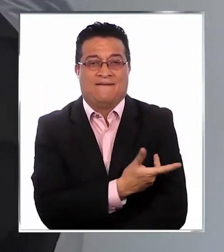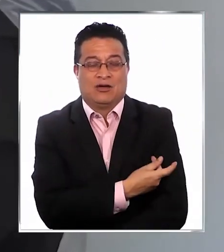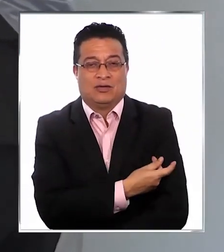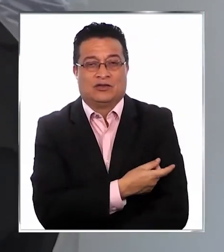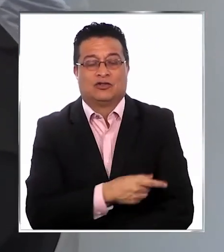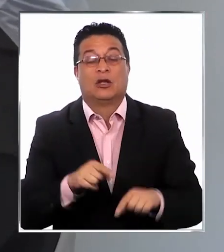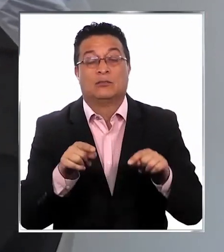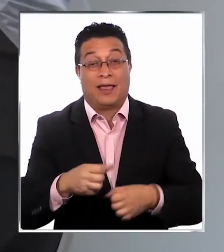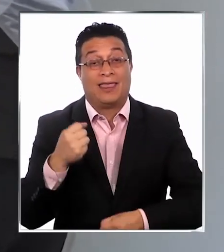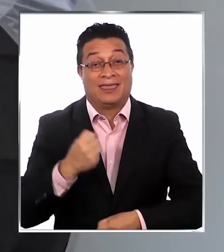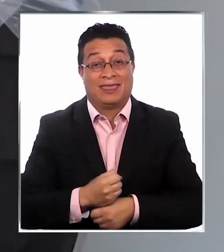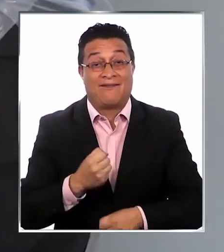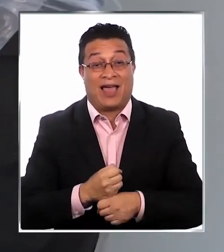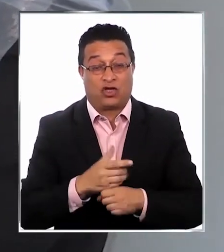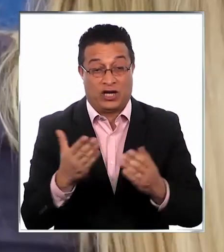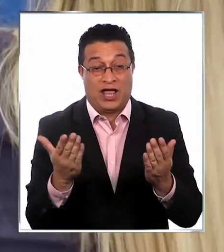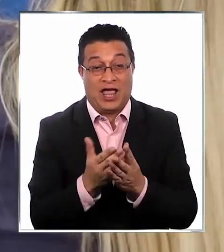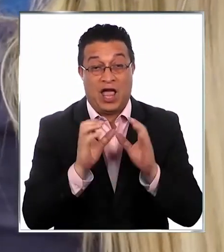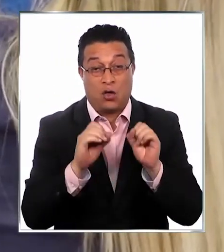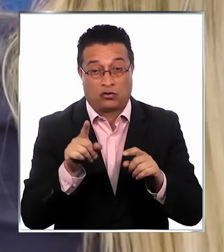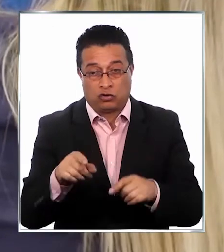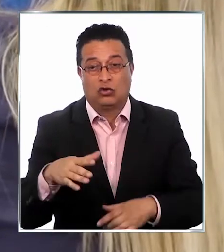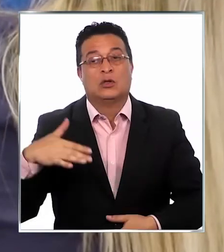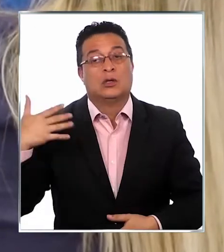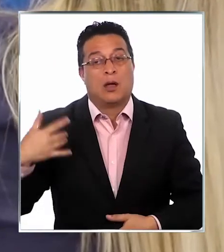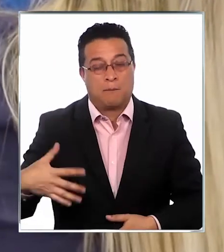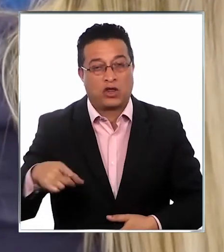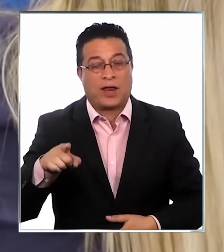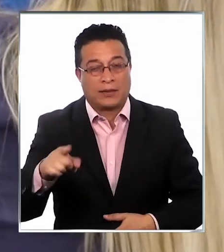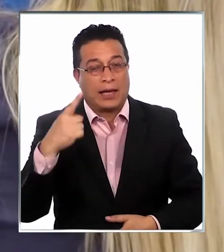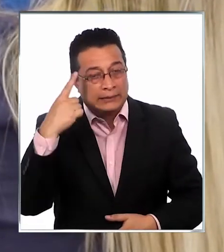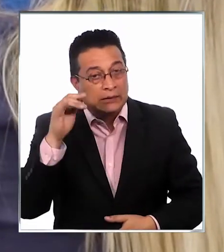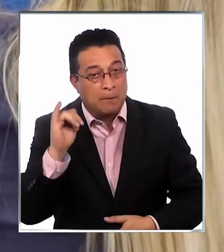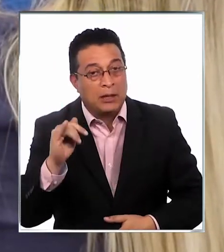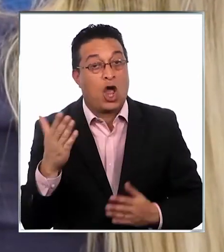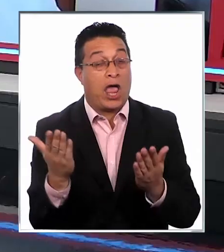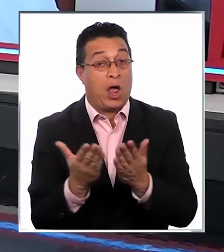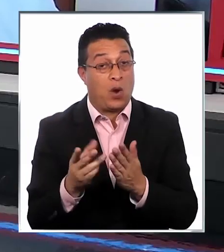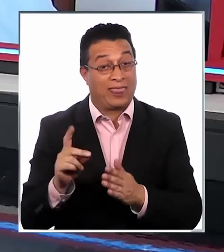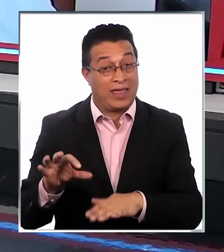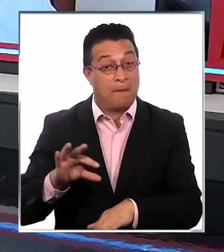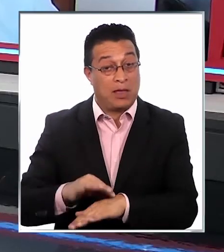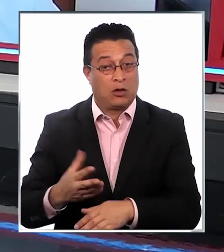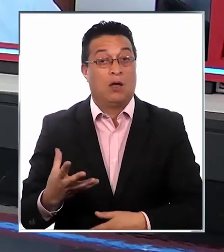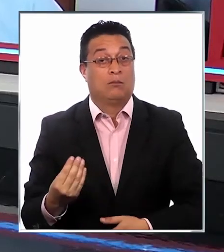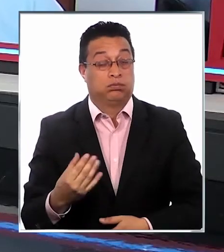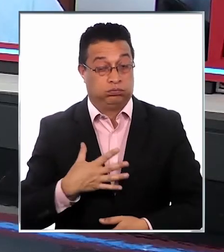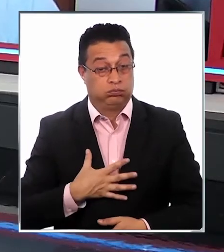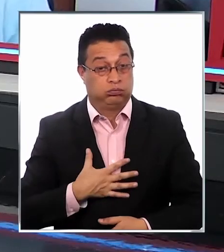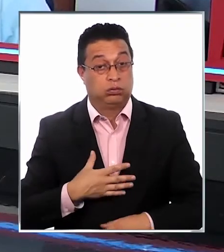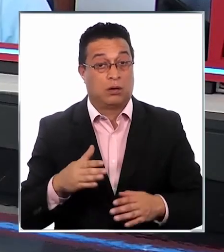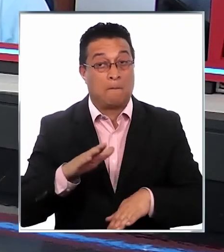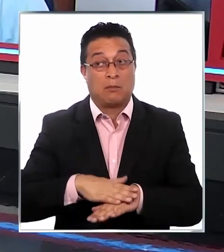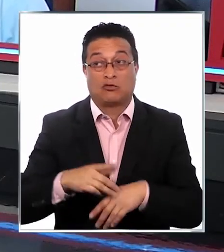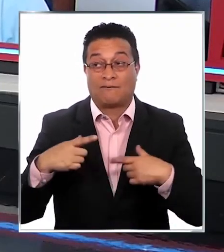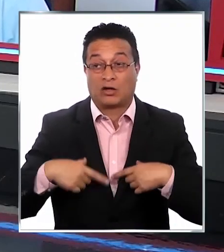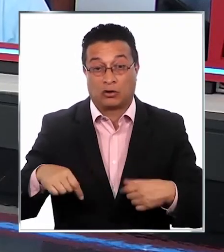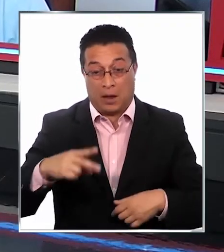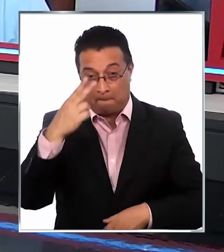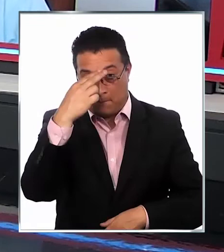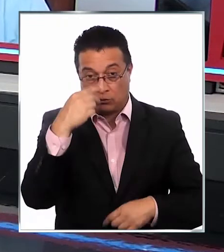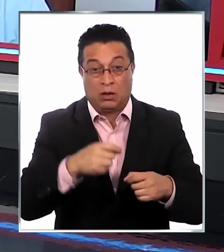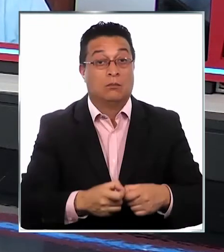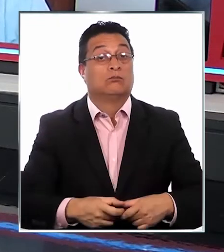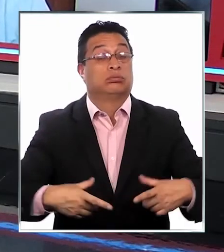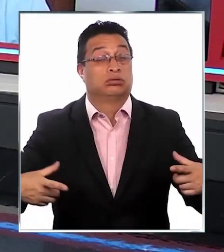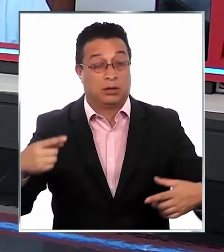además que los trabajadores de la educación han sido prioritarios en eso también. Sí, claro, pero hasta el colegio médico teme un rebrote después de los permisos de vacaciones justo ahora en marzo, ¿verdad?